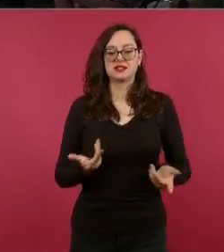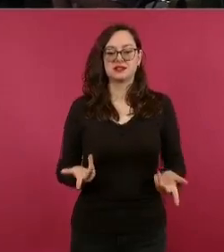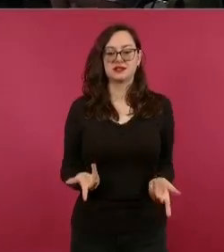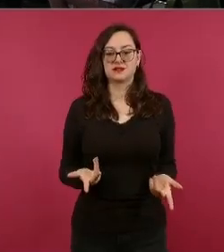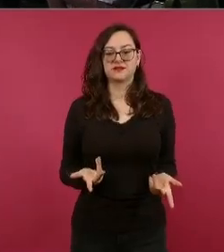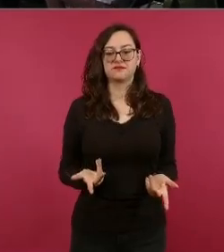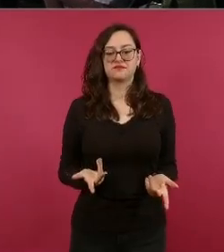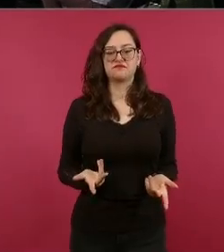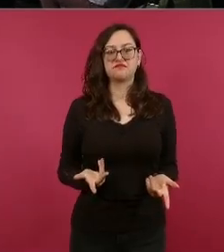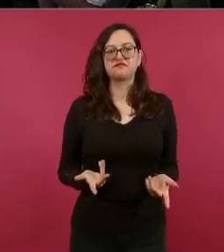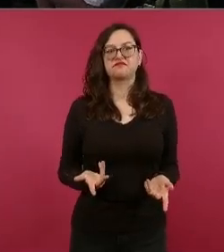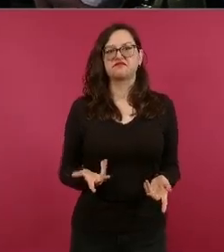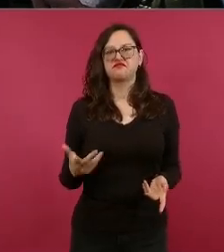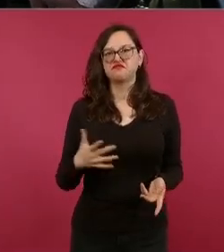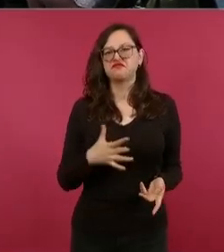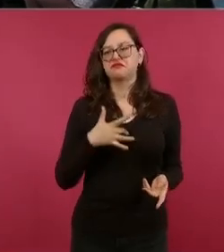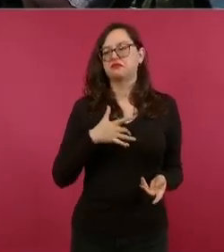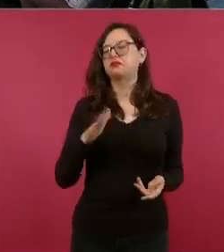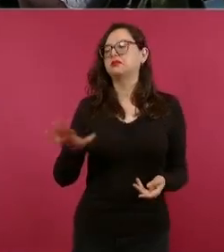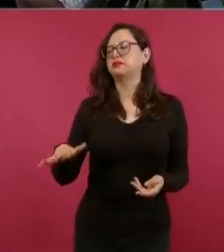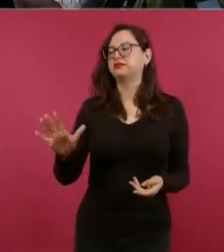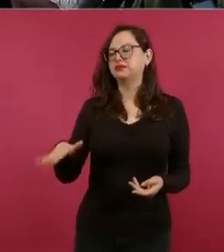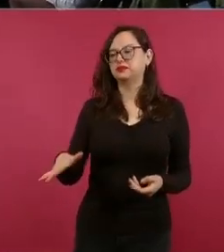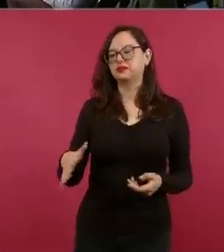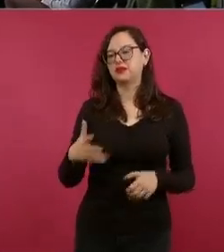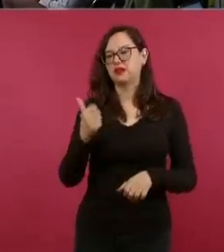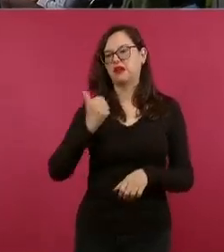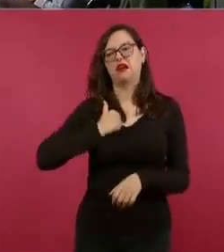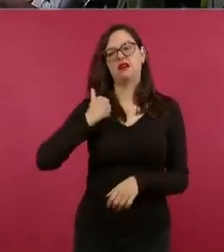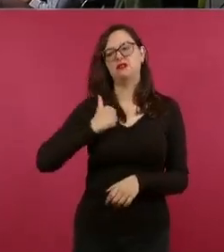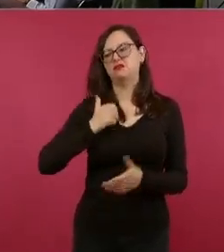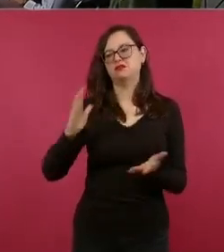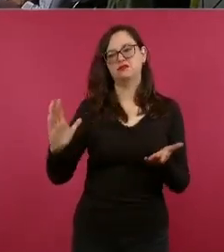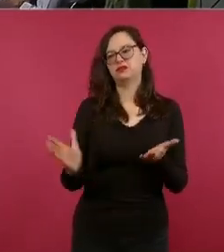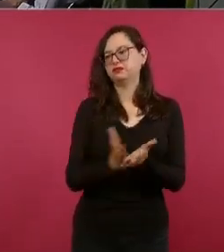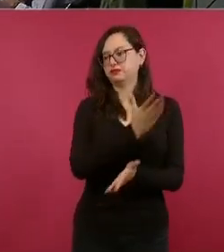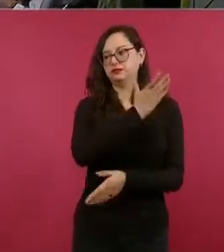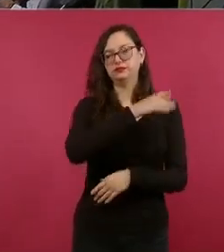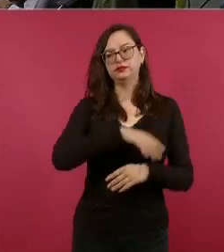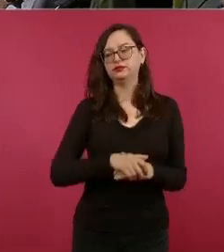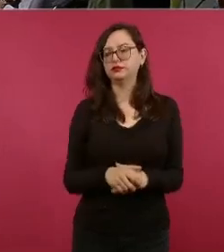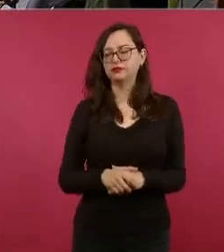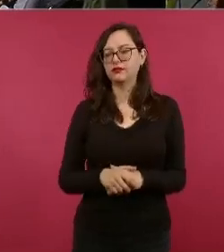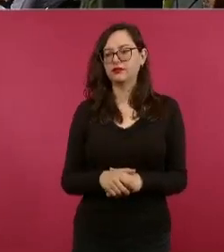me propuso que en vez de el tratado